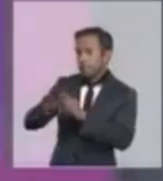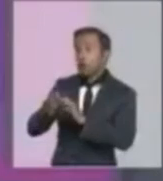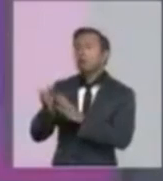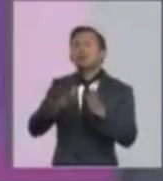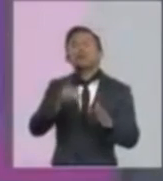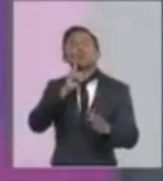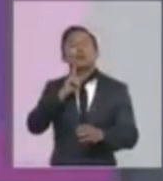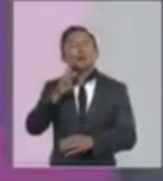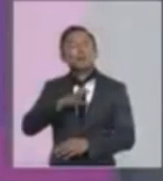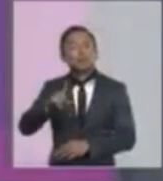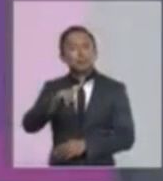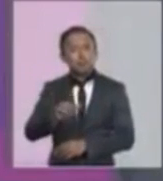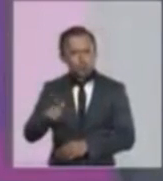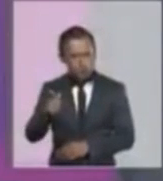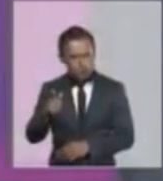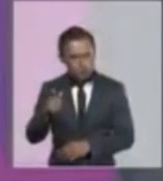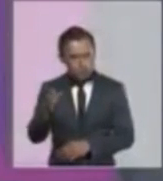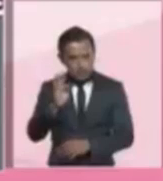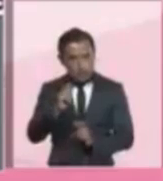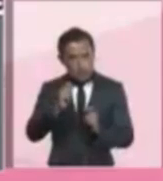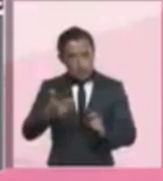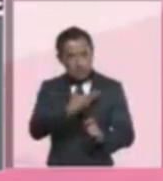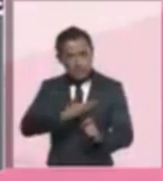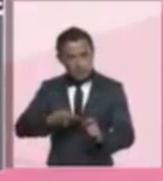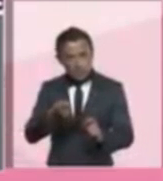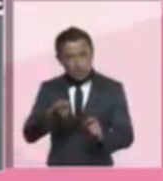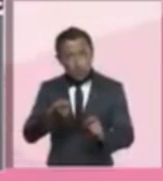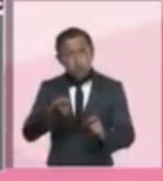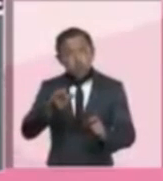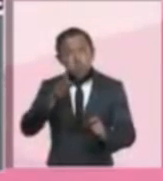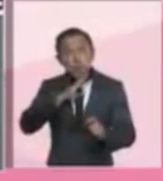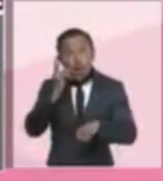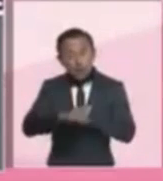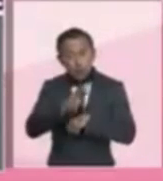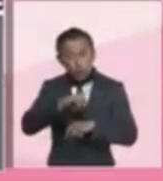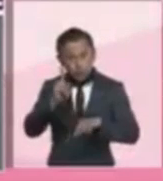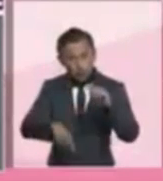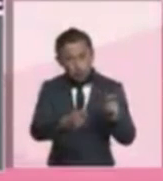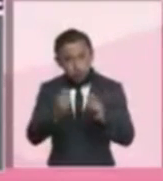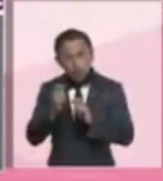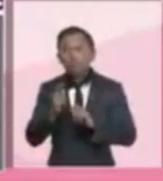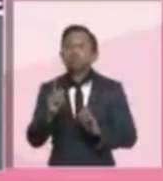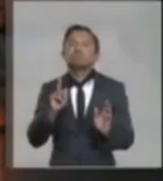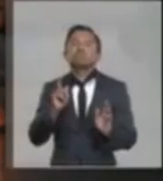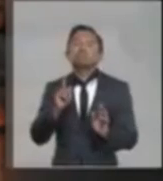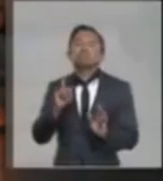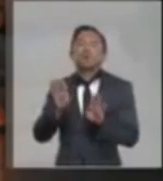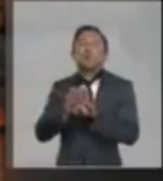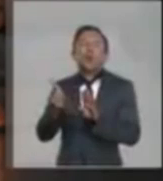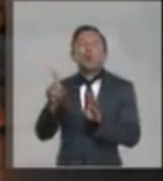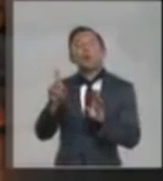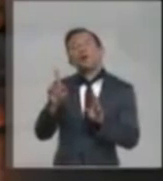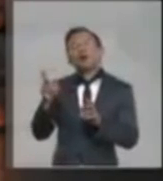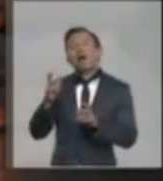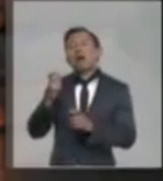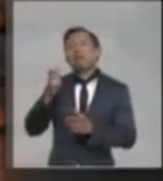de mandato? No, en realidad a mí me parece nada más una artimaña para gastar mucho dinero y tener un tema